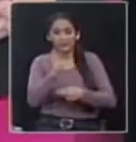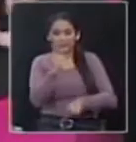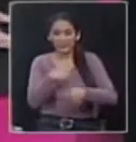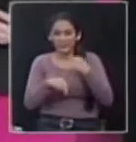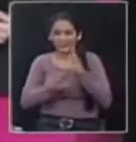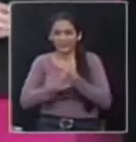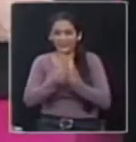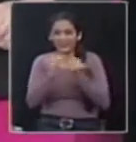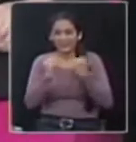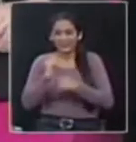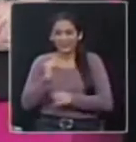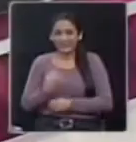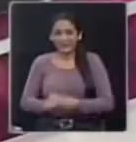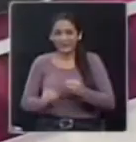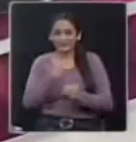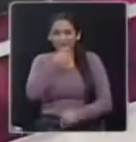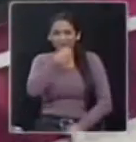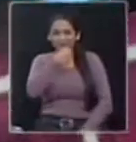Aguiar, lo entrevistó.